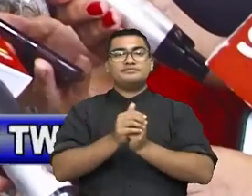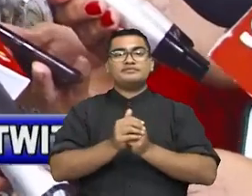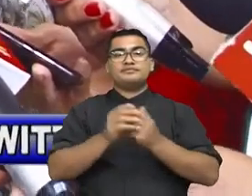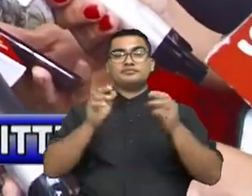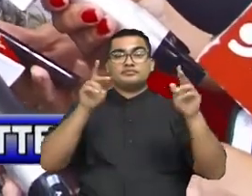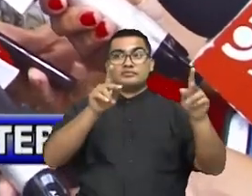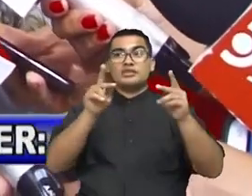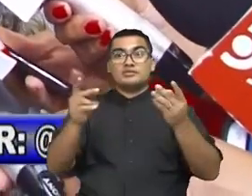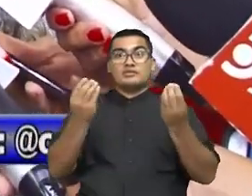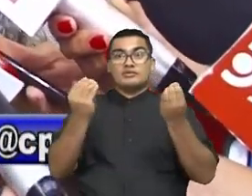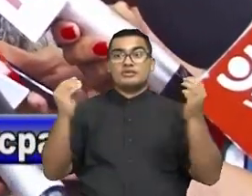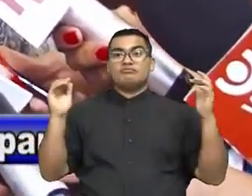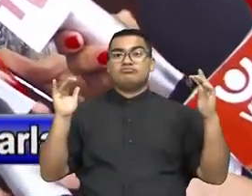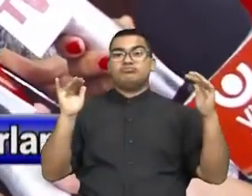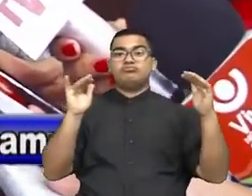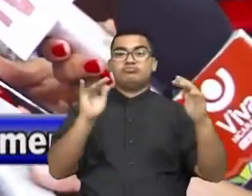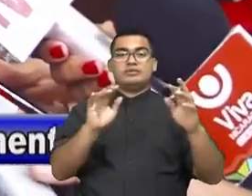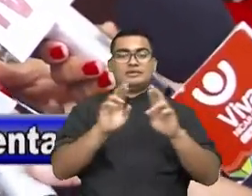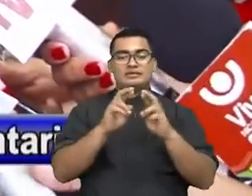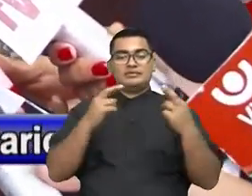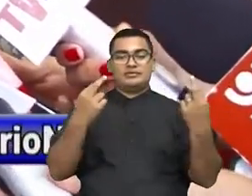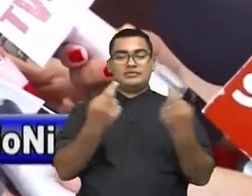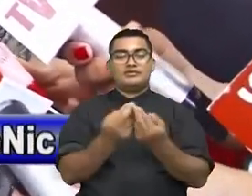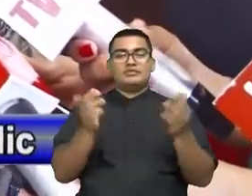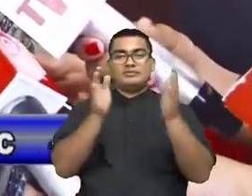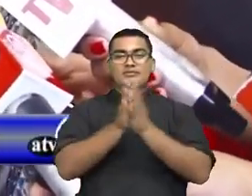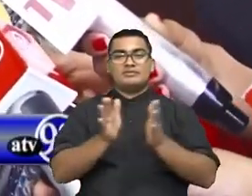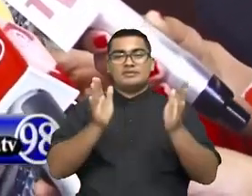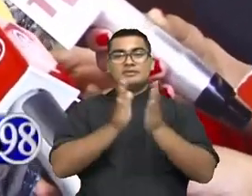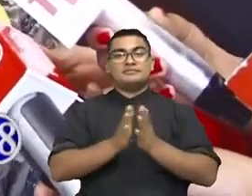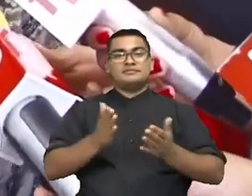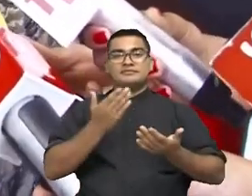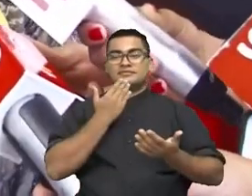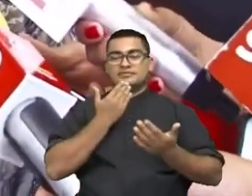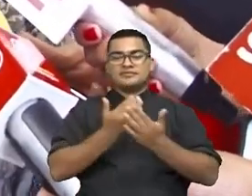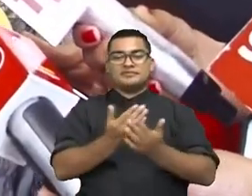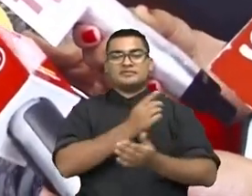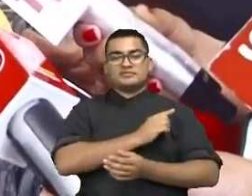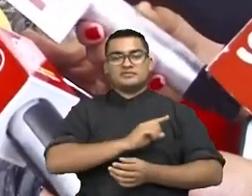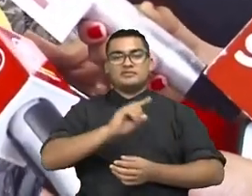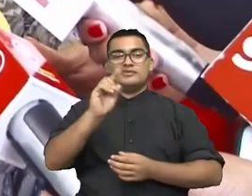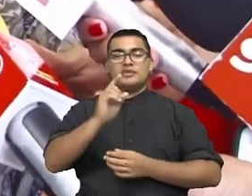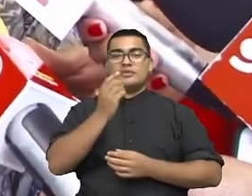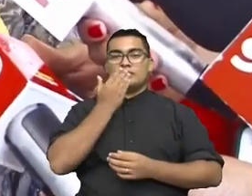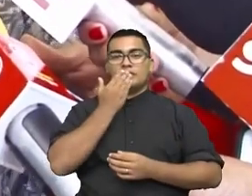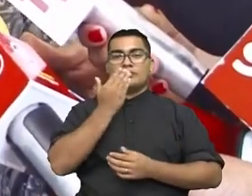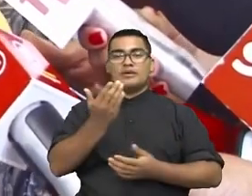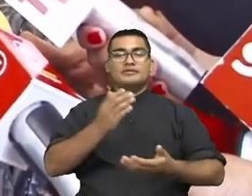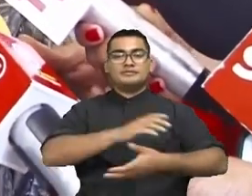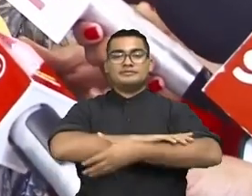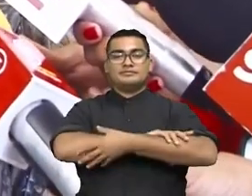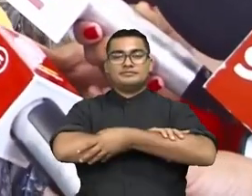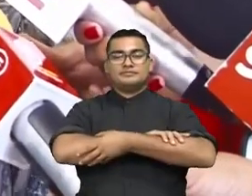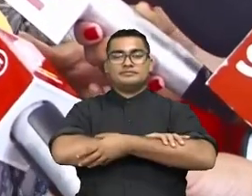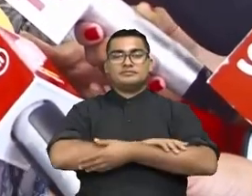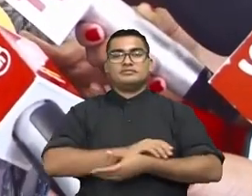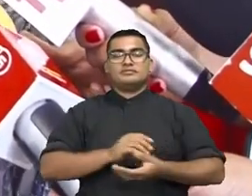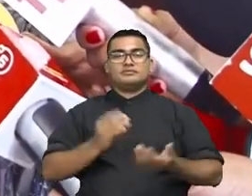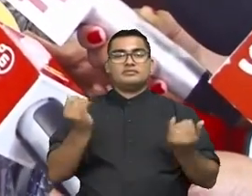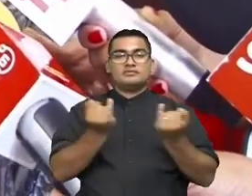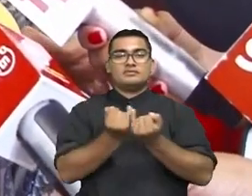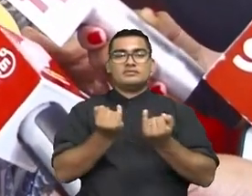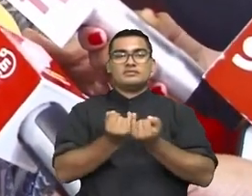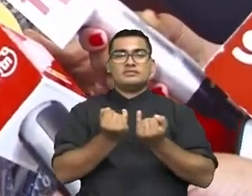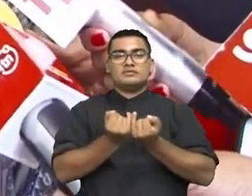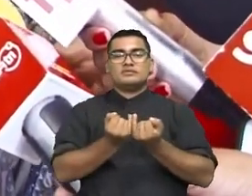y mucha gente, y queremos darle gracias a Dios por este gesto, pues, de solidaridad, de interés